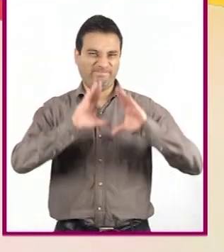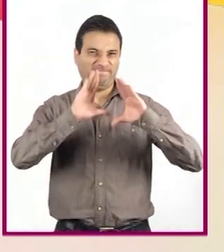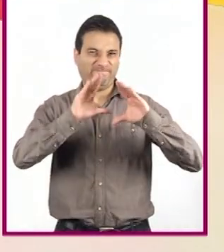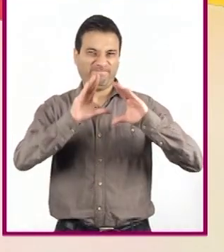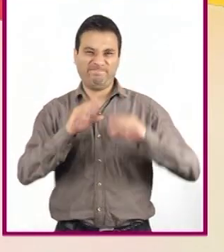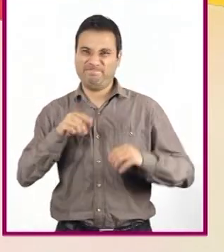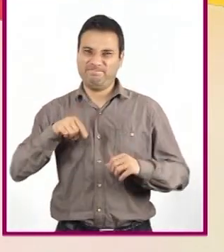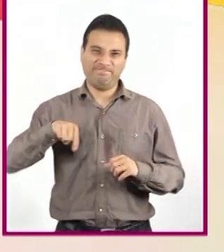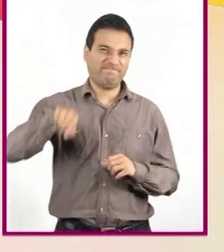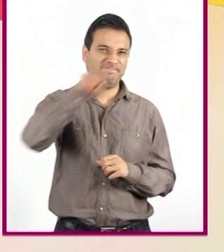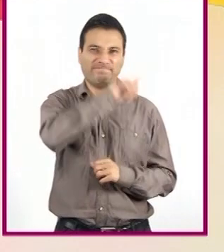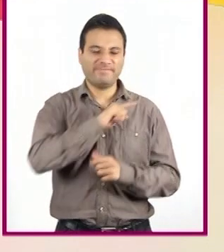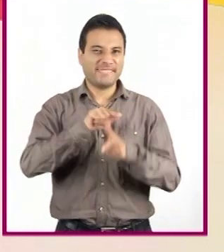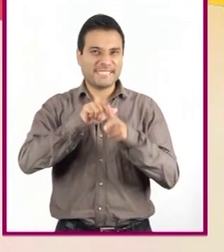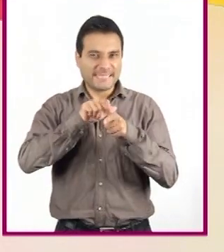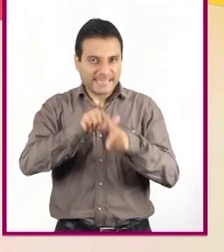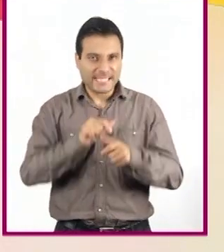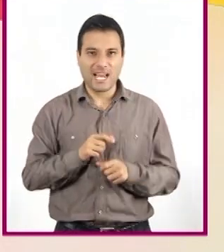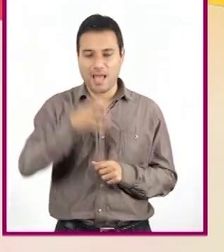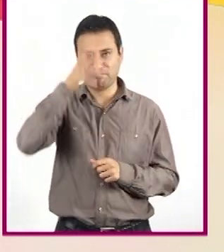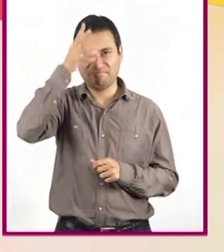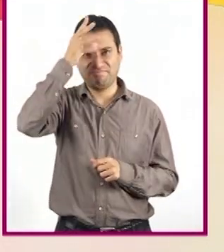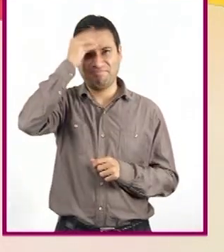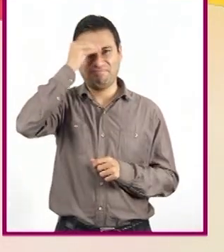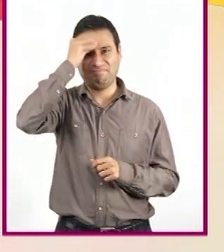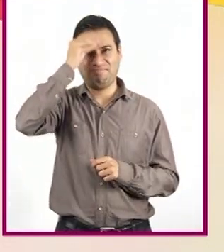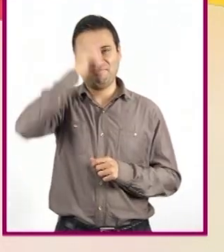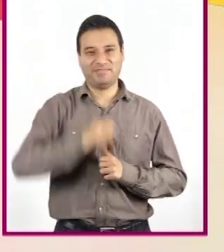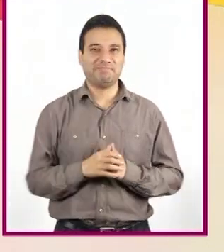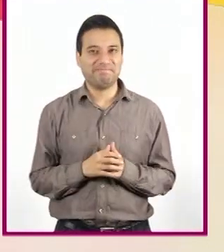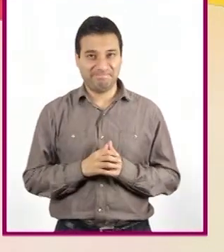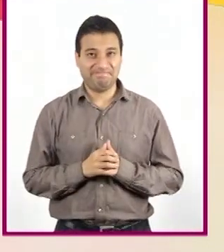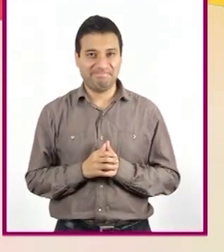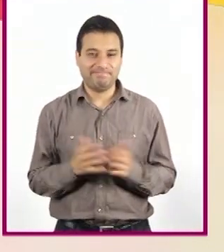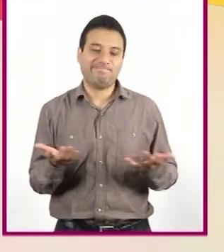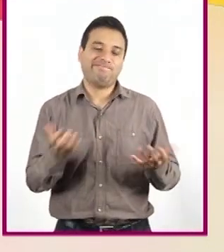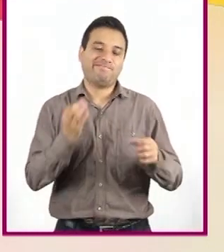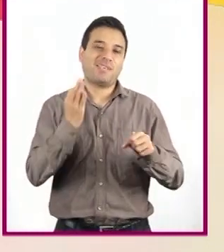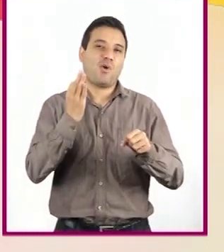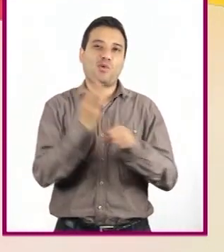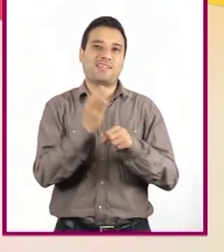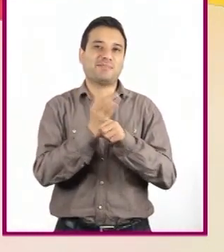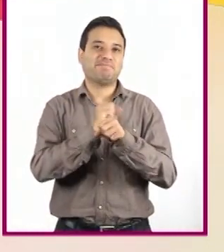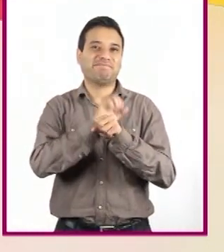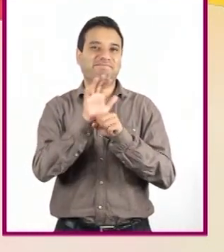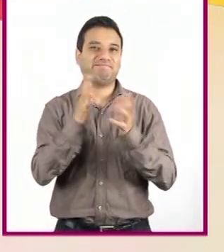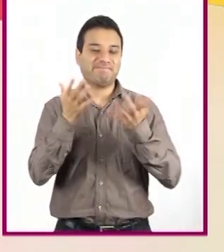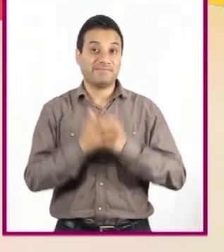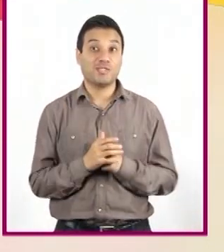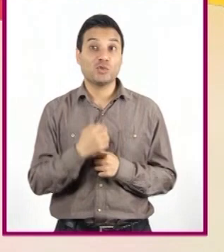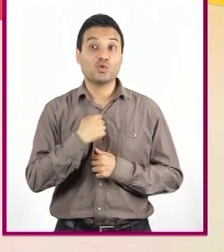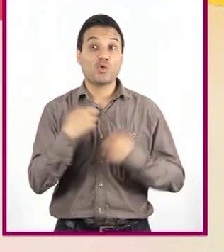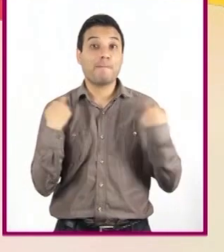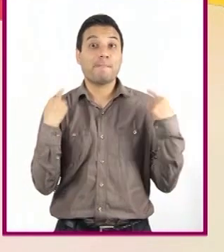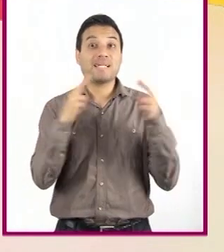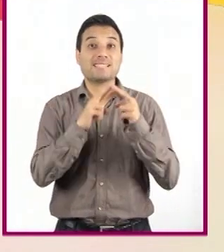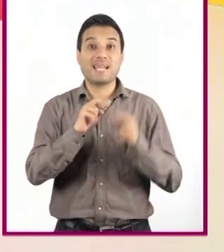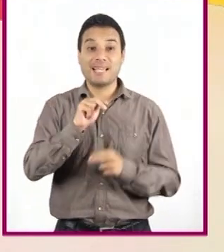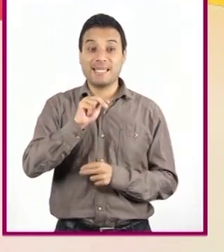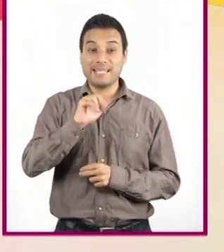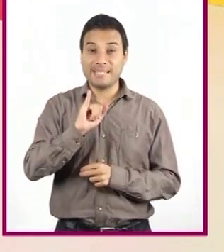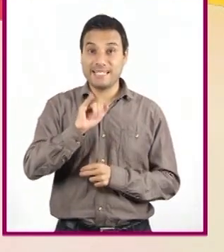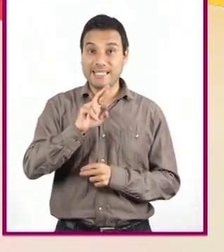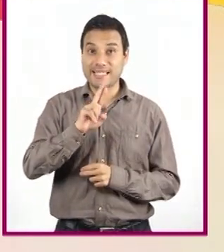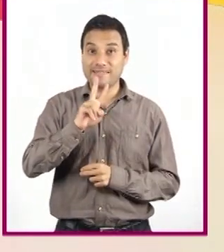para que continúen ustedes con su proceso de aprendizaje en este periodo de contingencia. Soy la profesora Nirvana